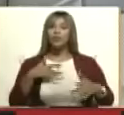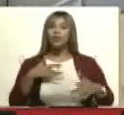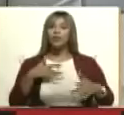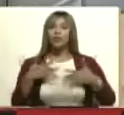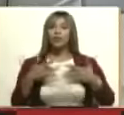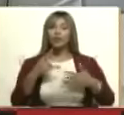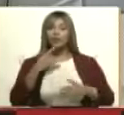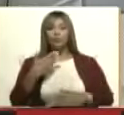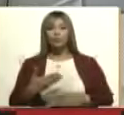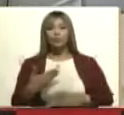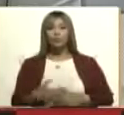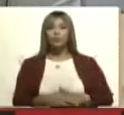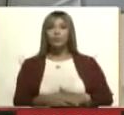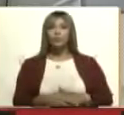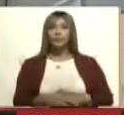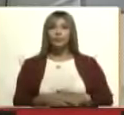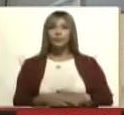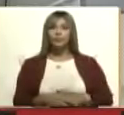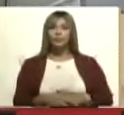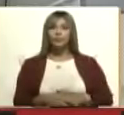tan trascendental, de un